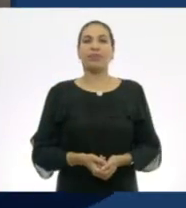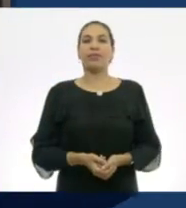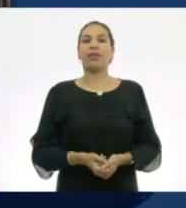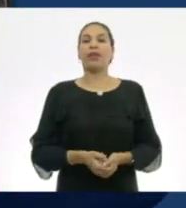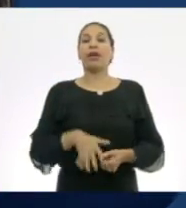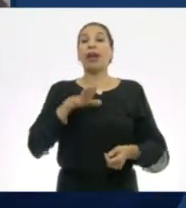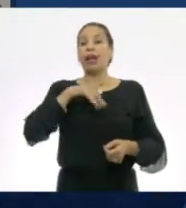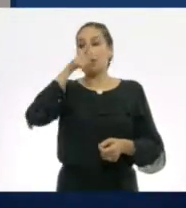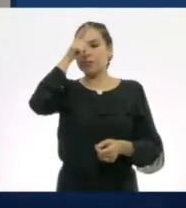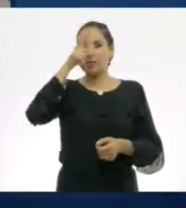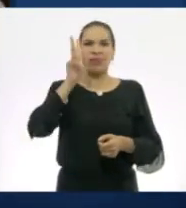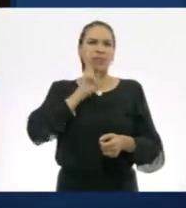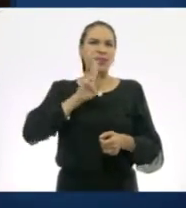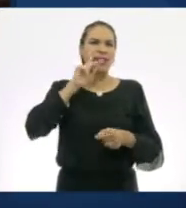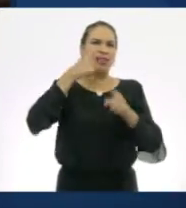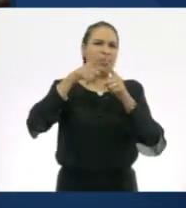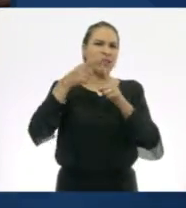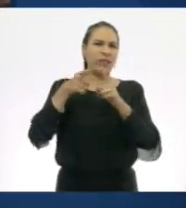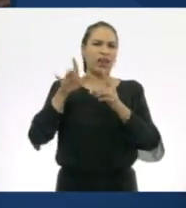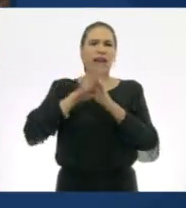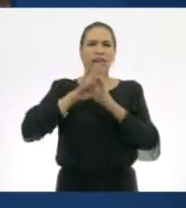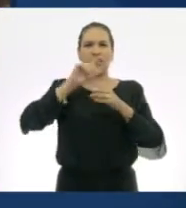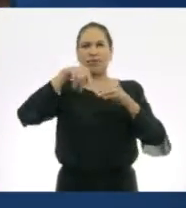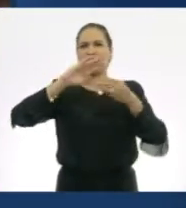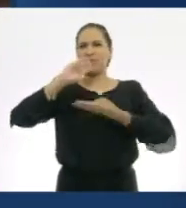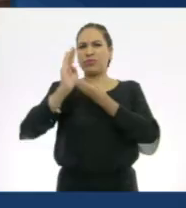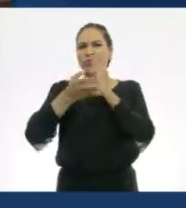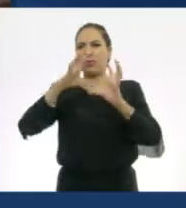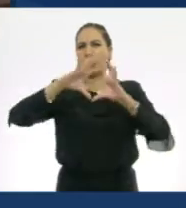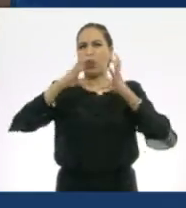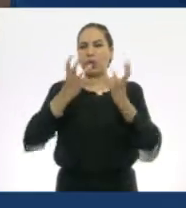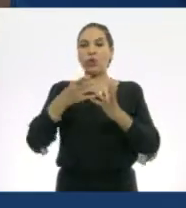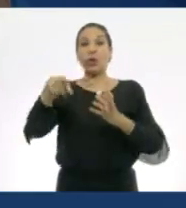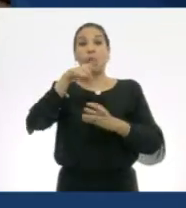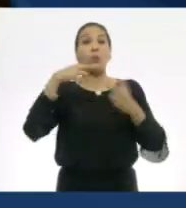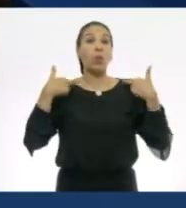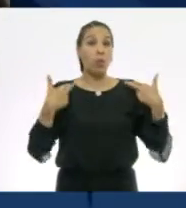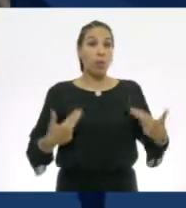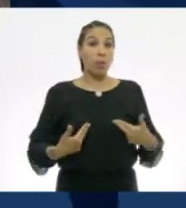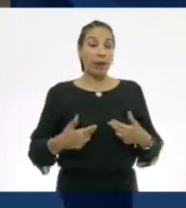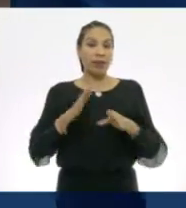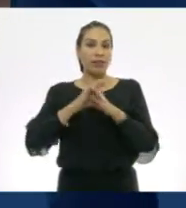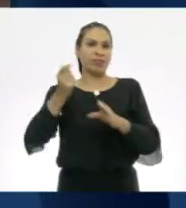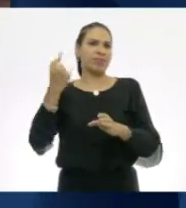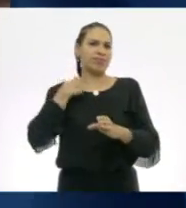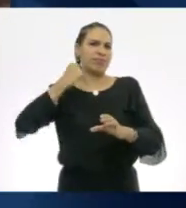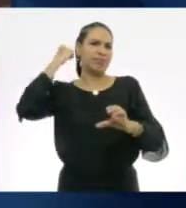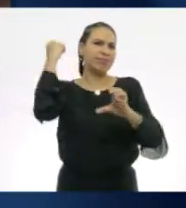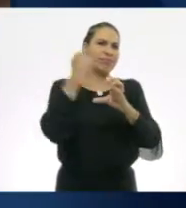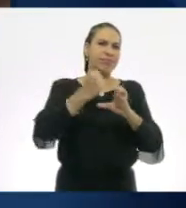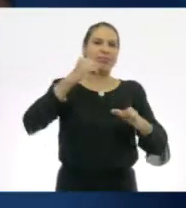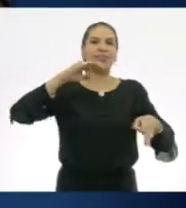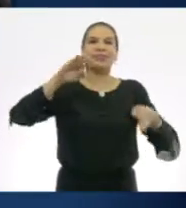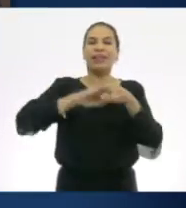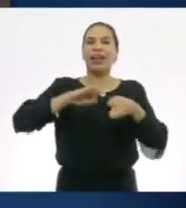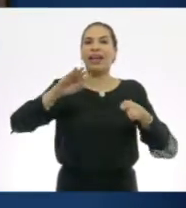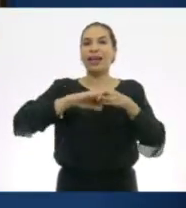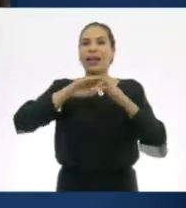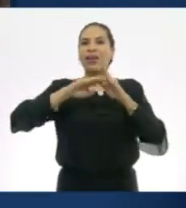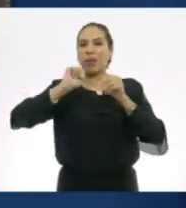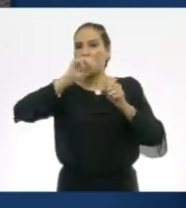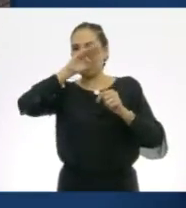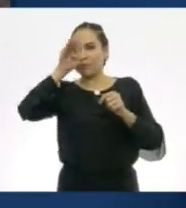Existen evidencias en diversas partes del mundo de que los seres humanos cazaron constantemente a los